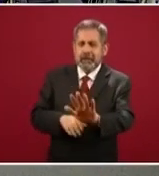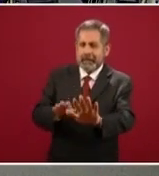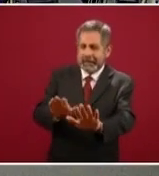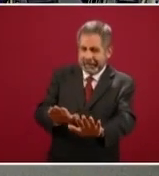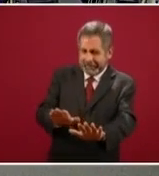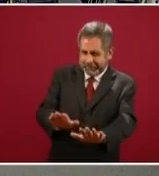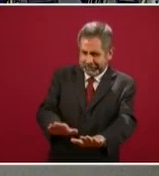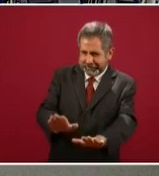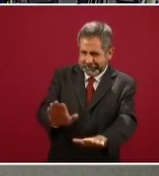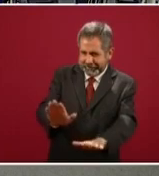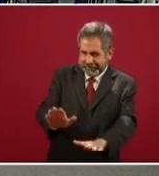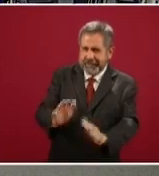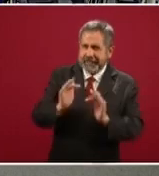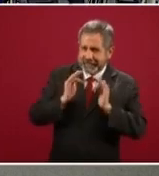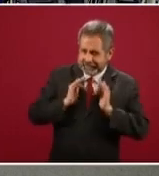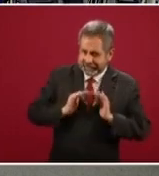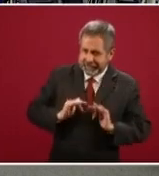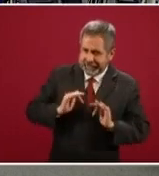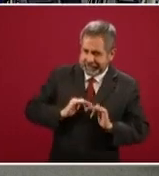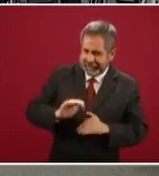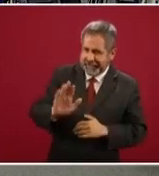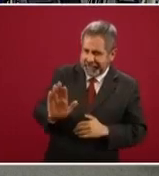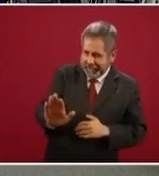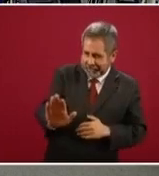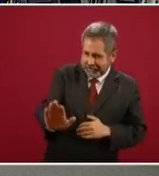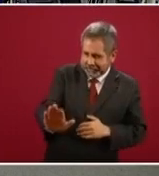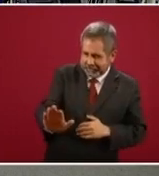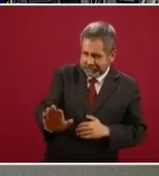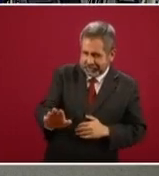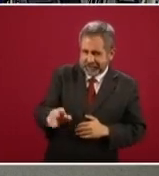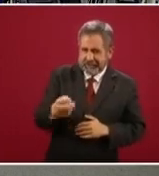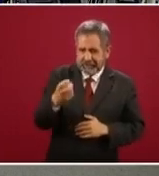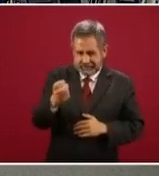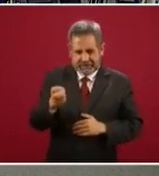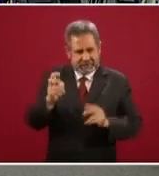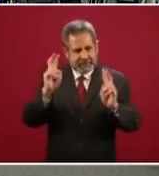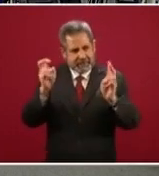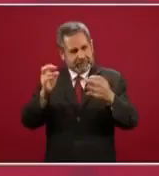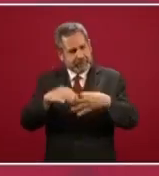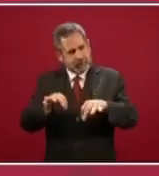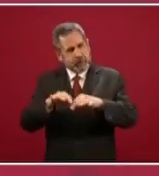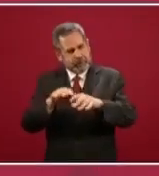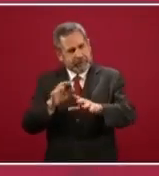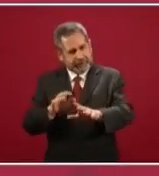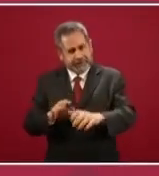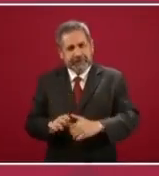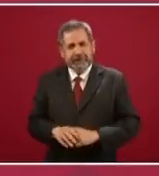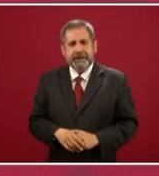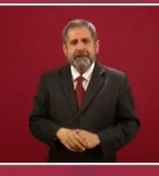despacito, tranquilo, despacio. Es que estos son temas interesantes. O sea,